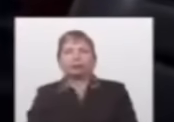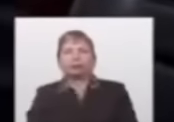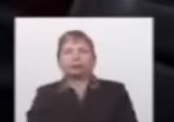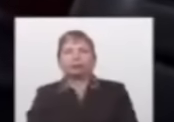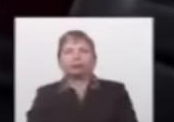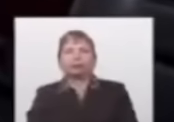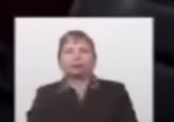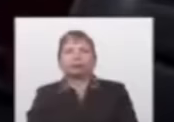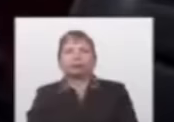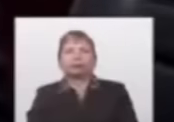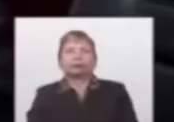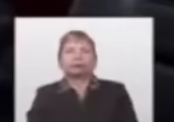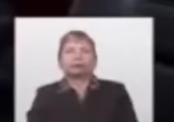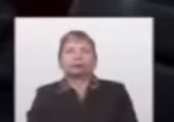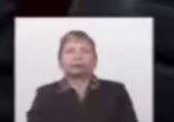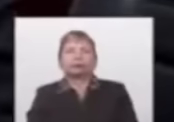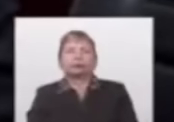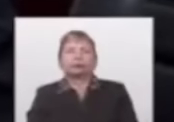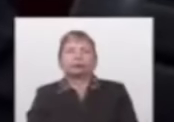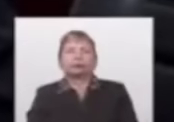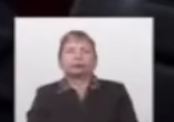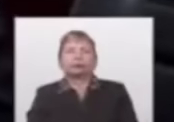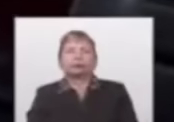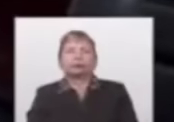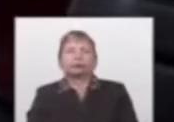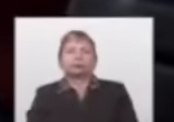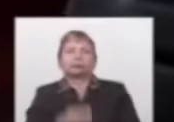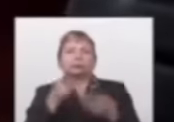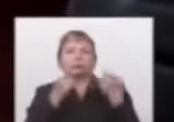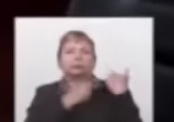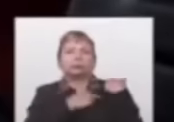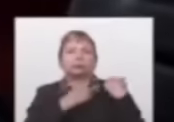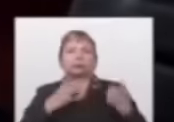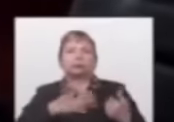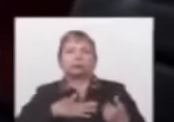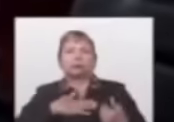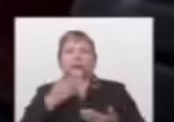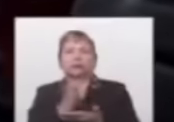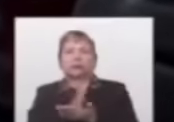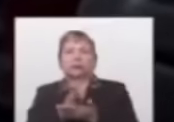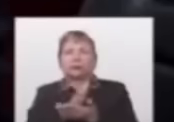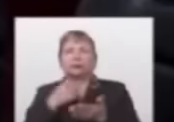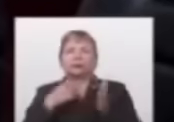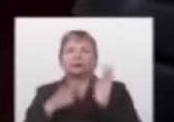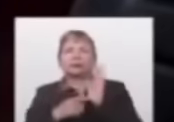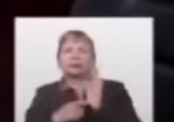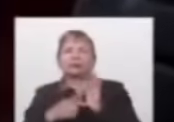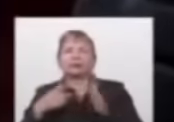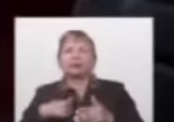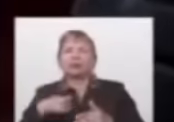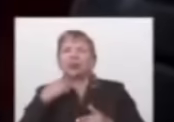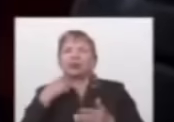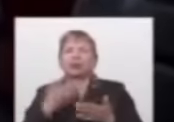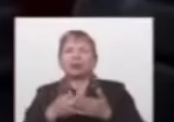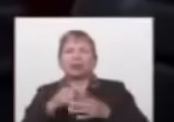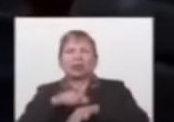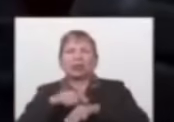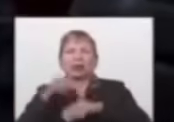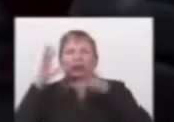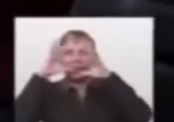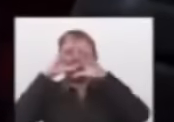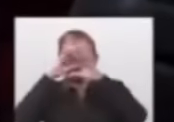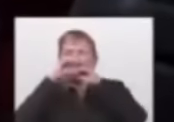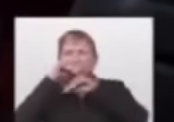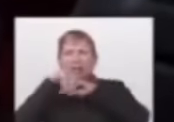los miembros de la Junta Nacional de Justicia. La fiscal de la Nación se defendió de las dos congresistas mencionando que